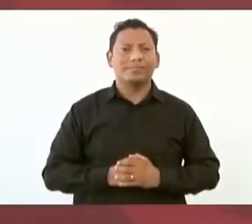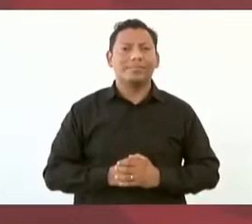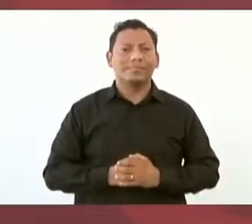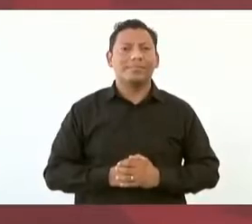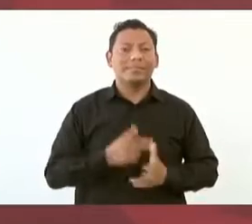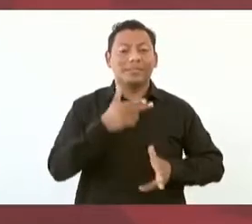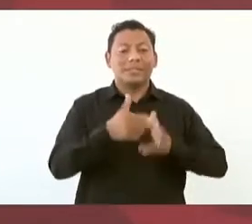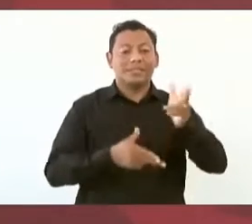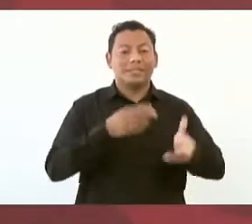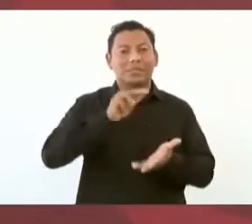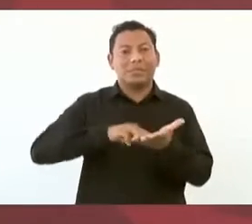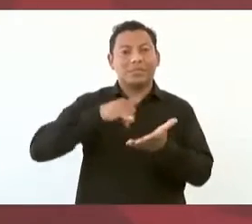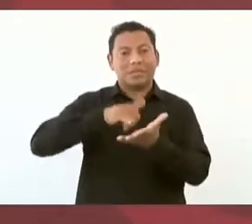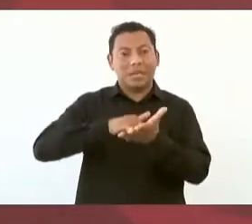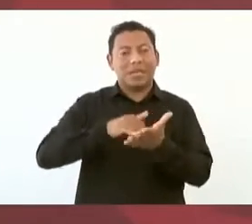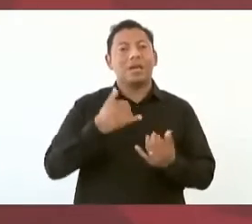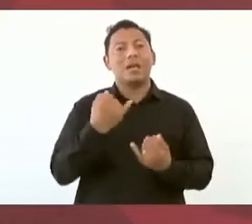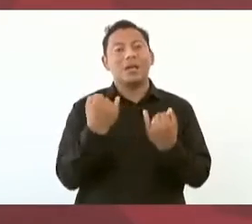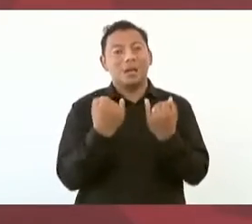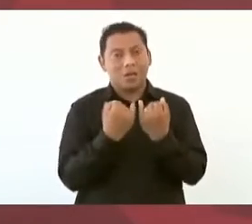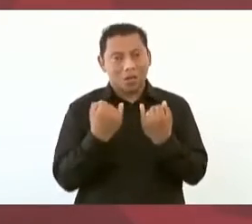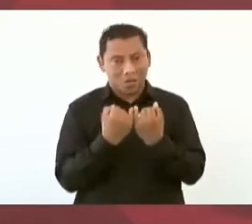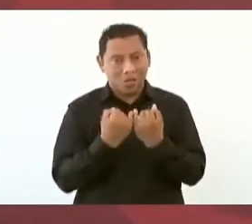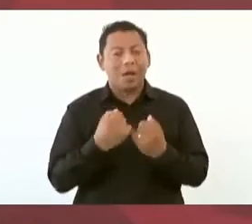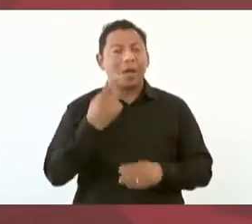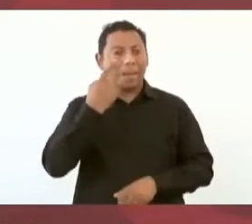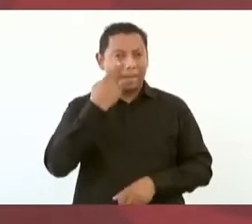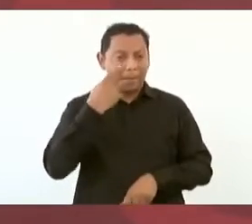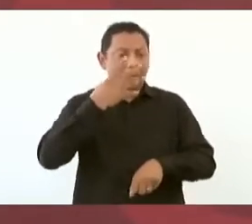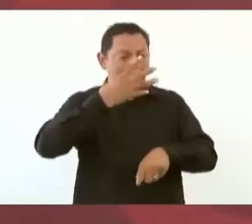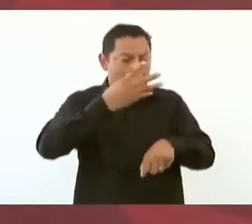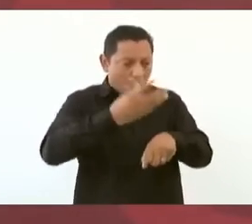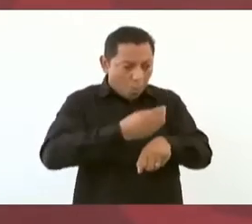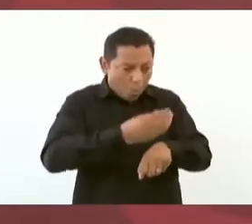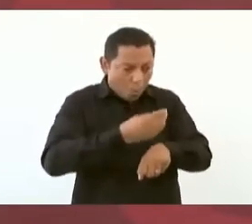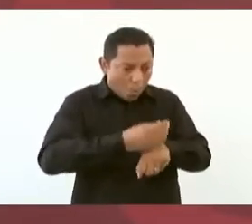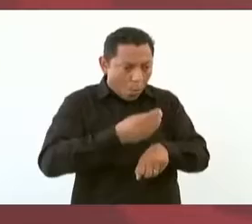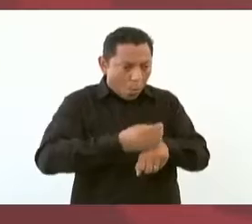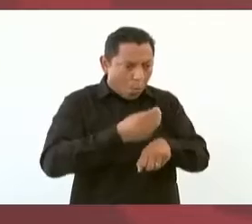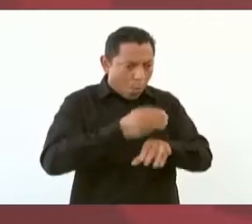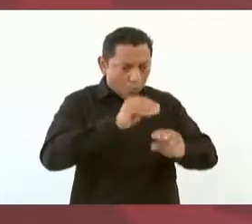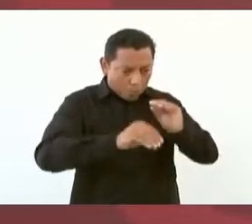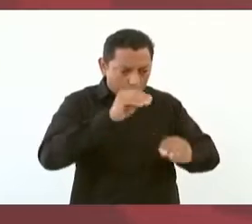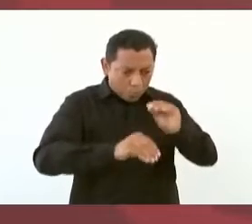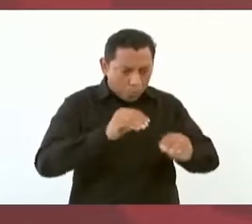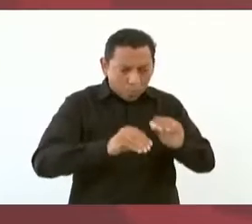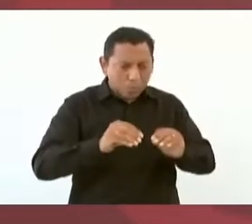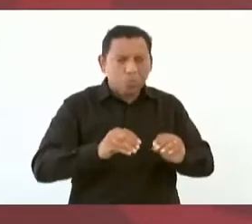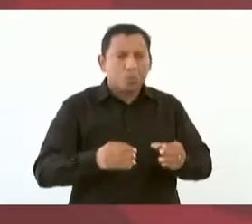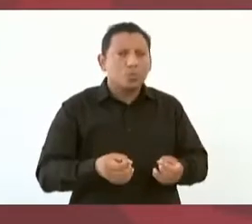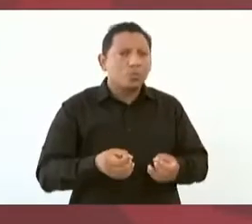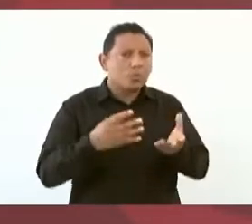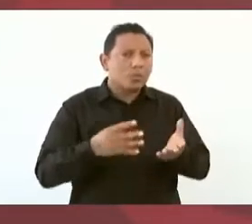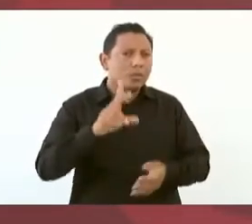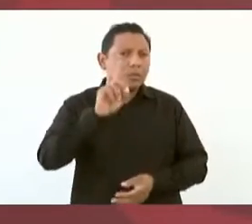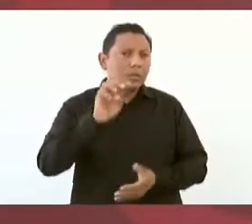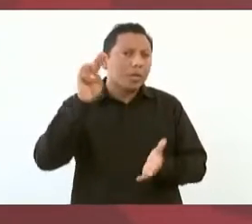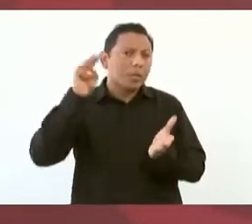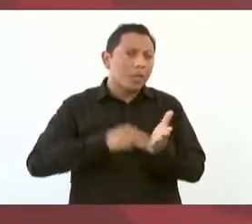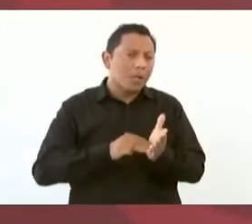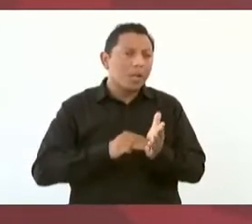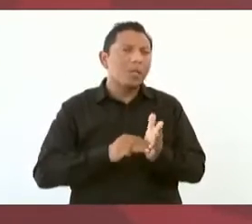Tren Maya. Pero también vamos a rehabilitar con una inversión de cerca de